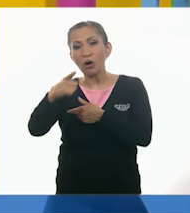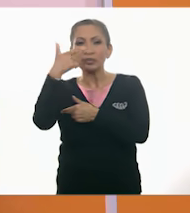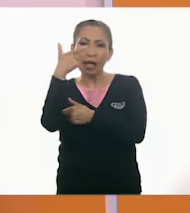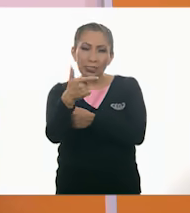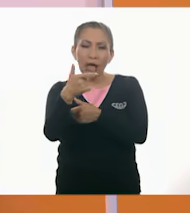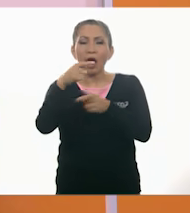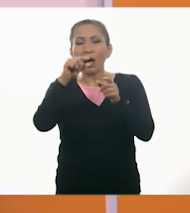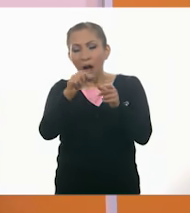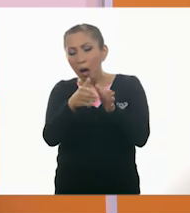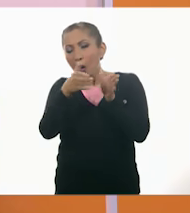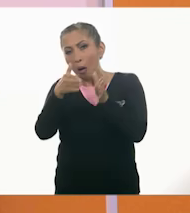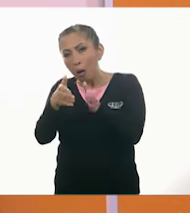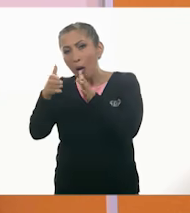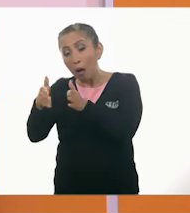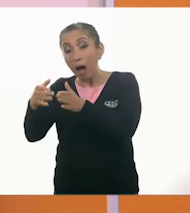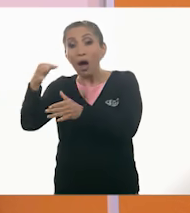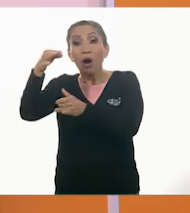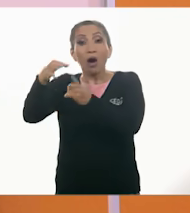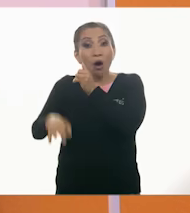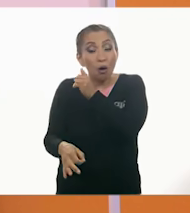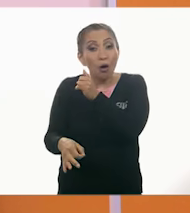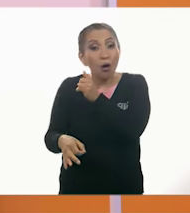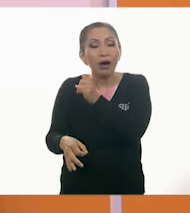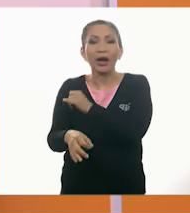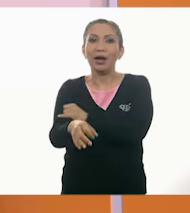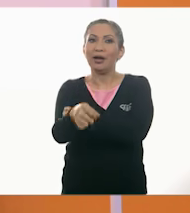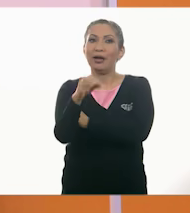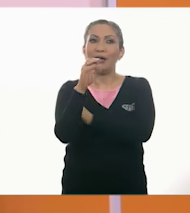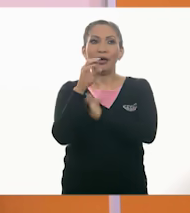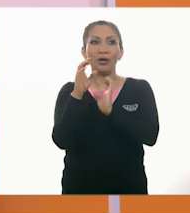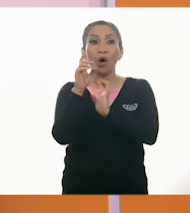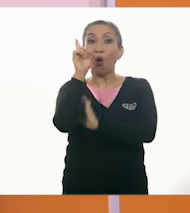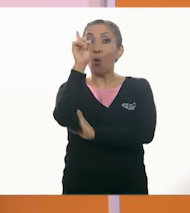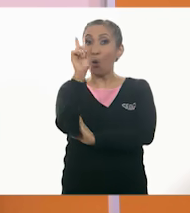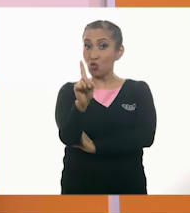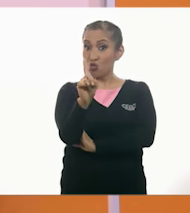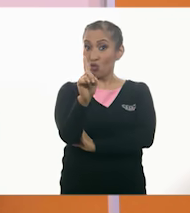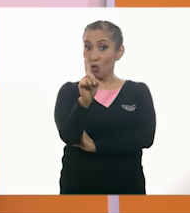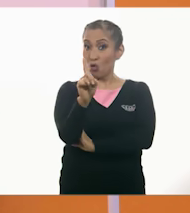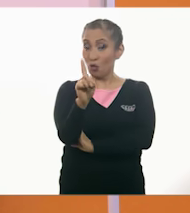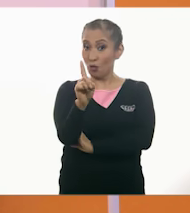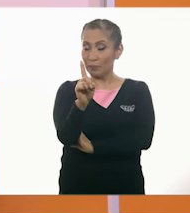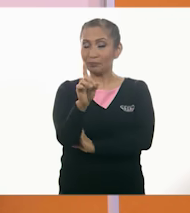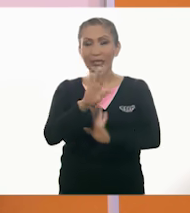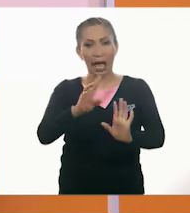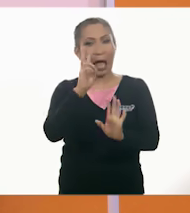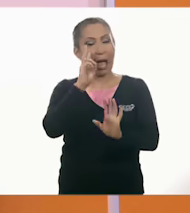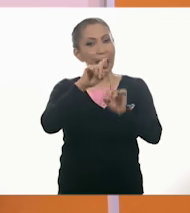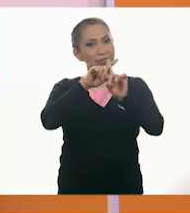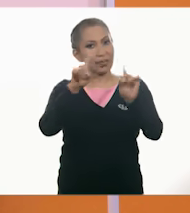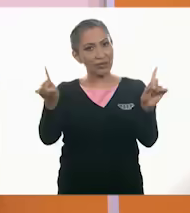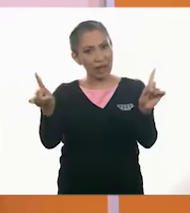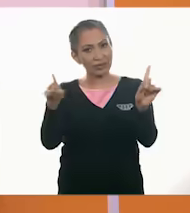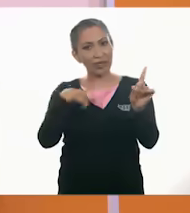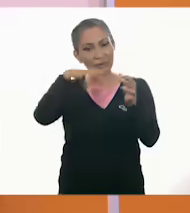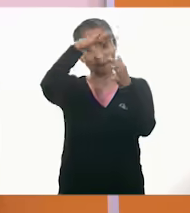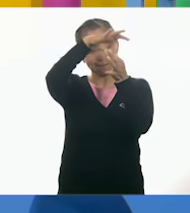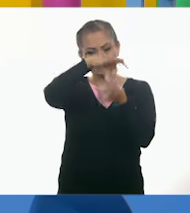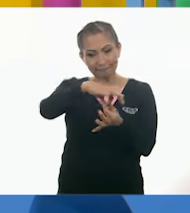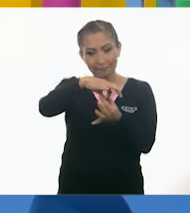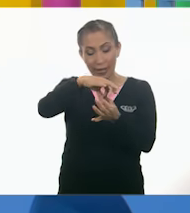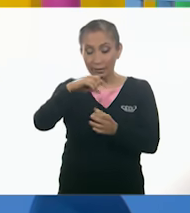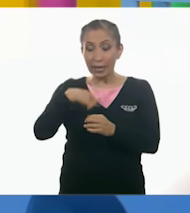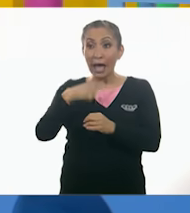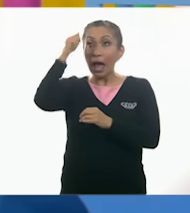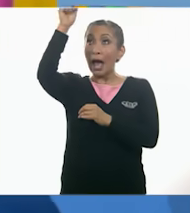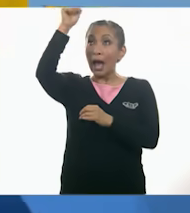el 7. 7. Así sucesivamente hasta llegar al, números. 1. Entonces, ya vimos diferentes regularidades. Ajá. De